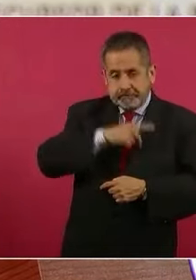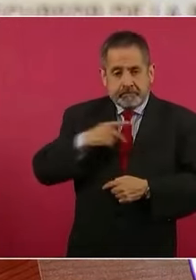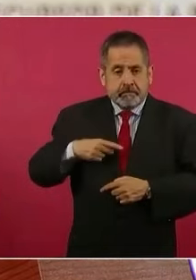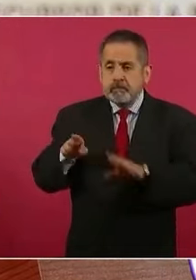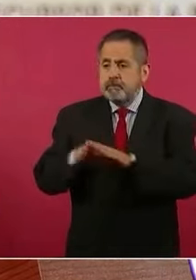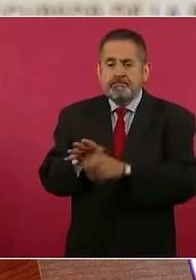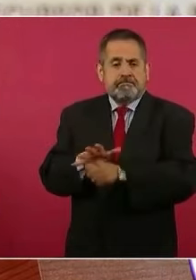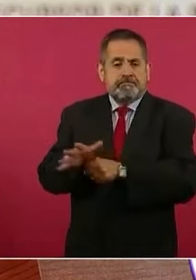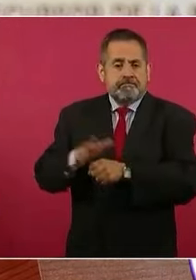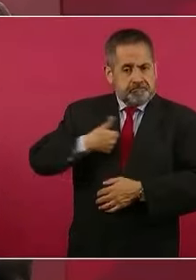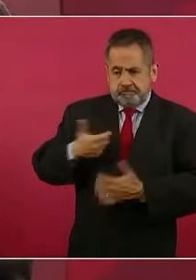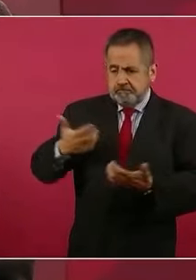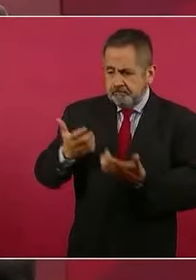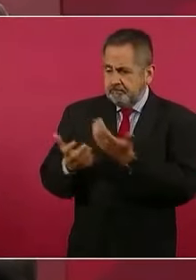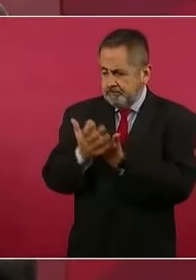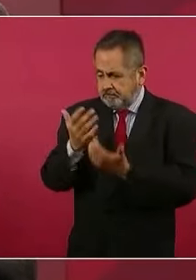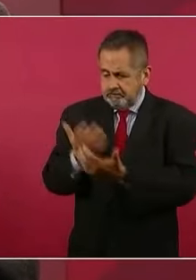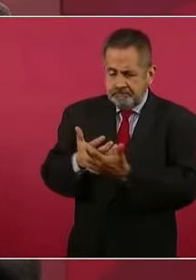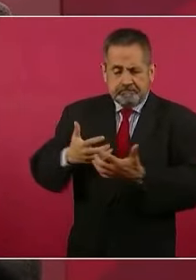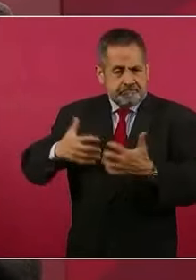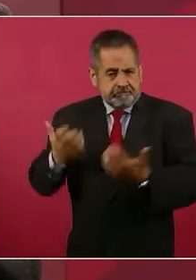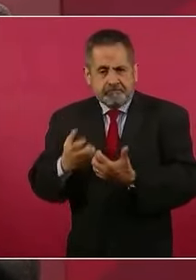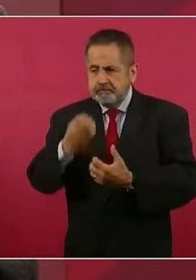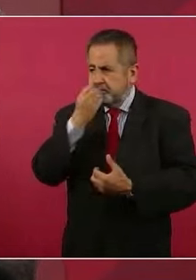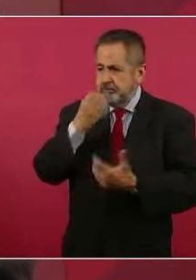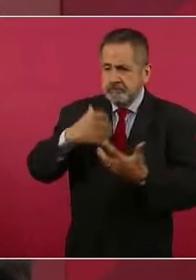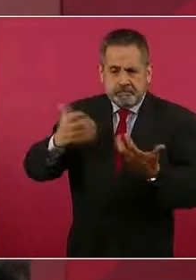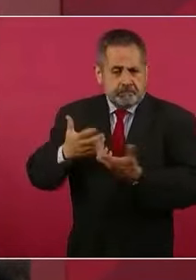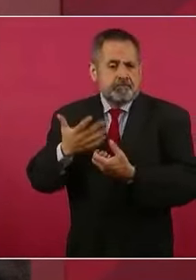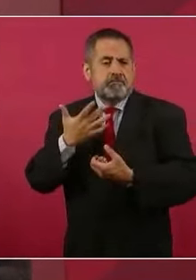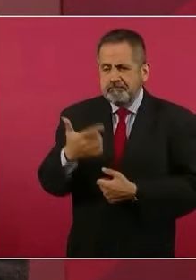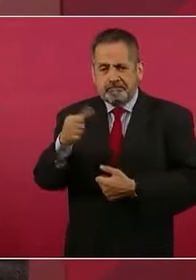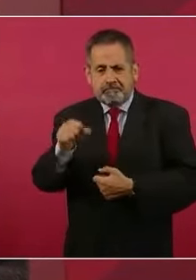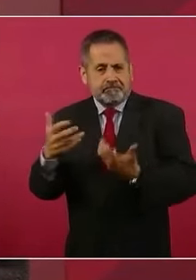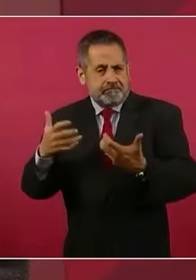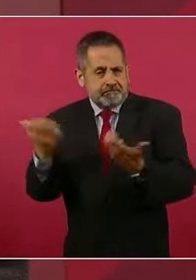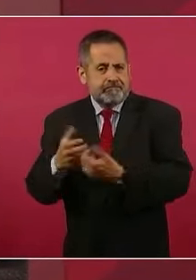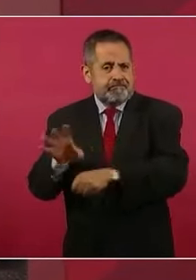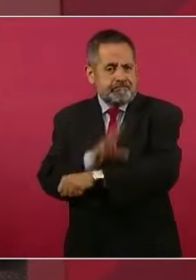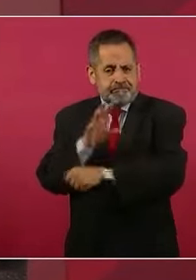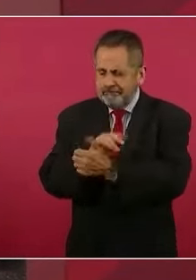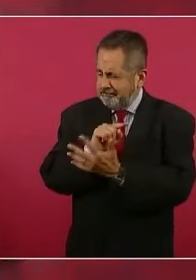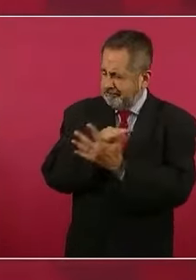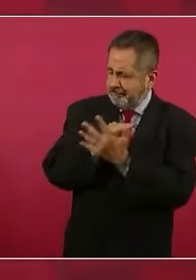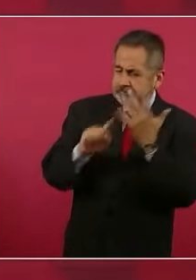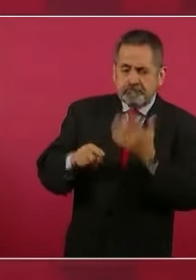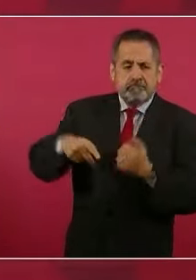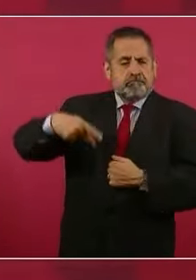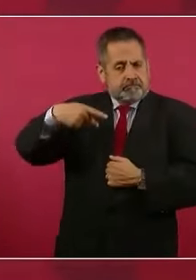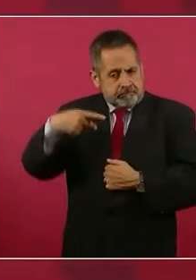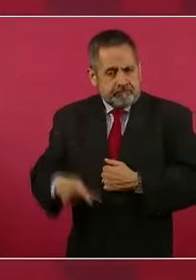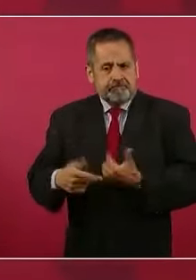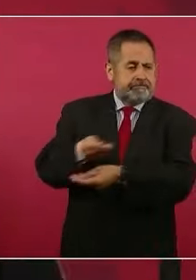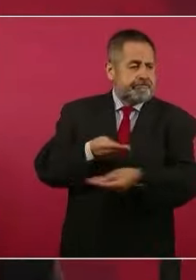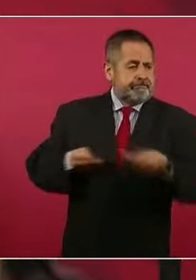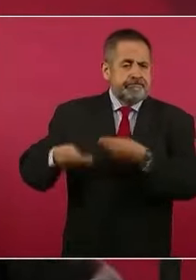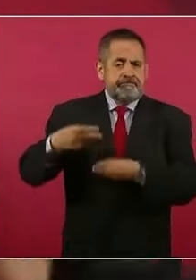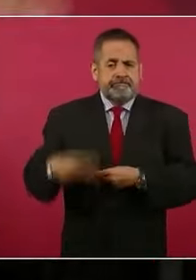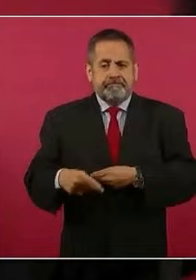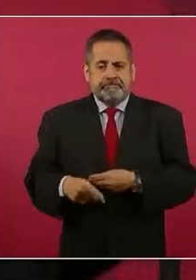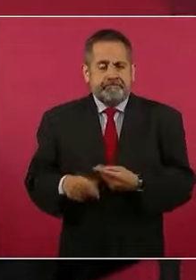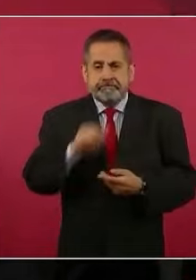la autosuficiencia energética, la autosuficiencia alimentaria, producir en México lo que consumimos. Y